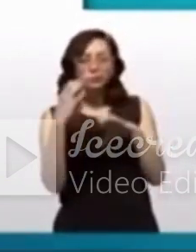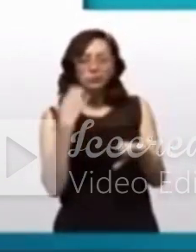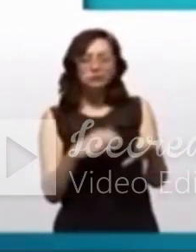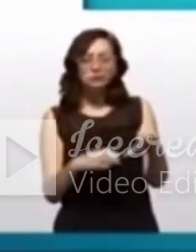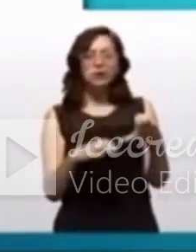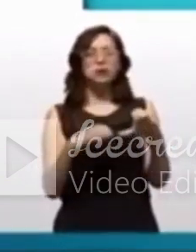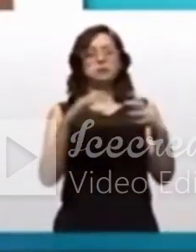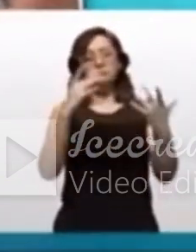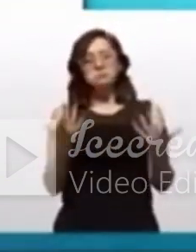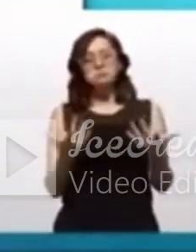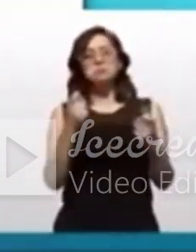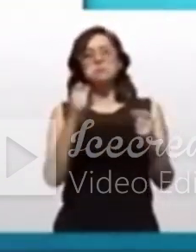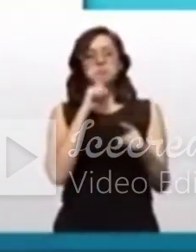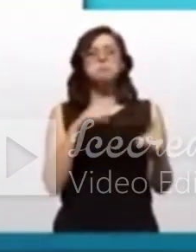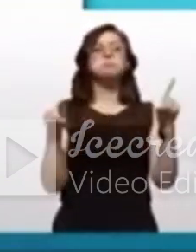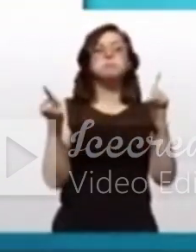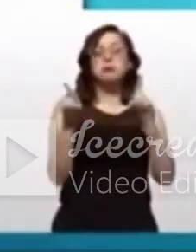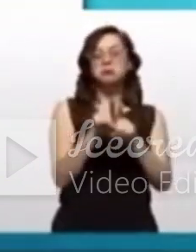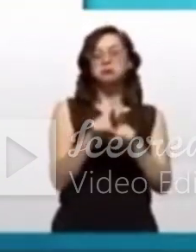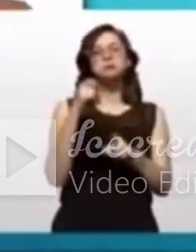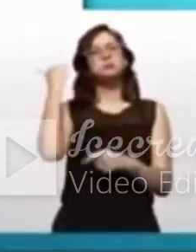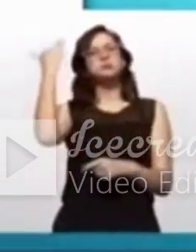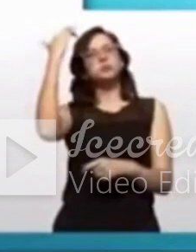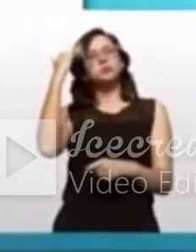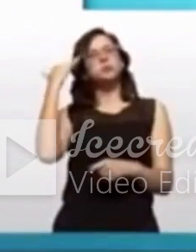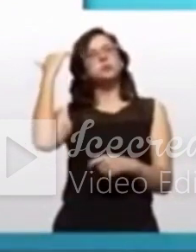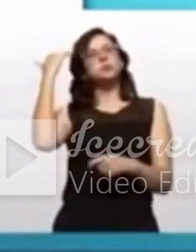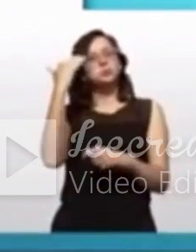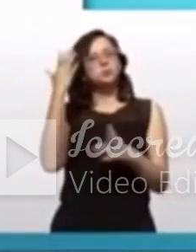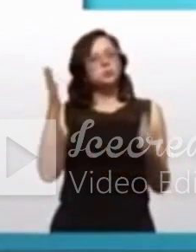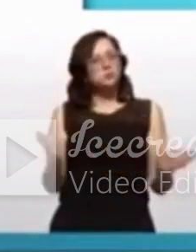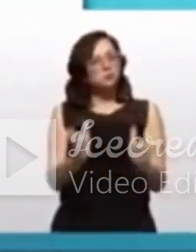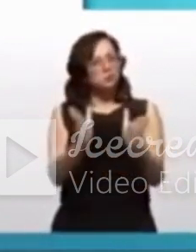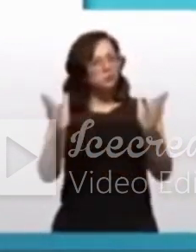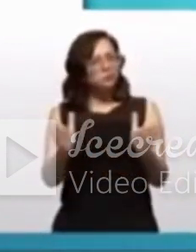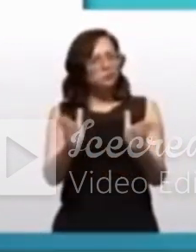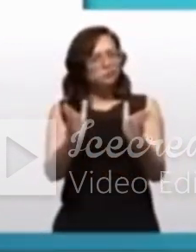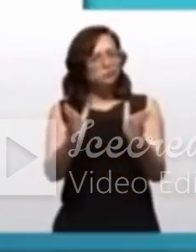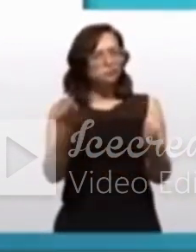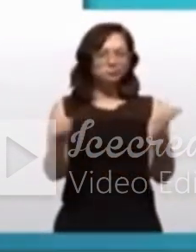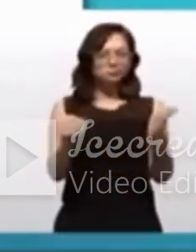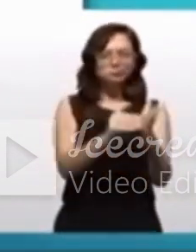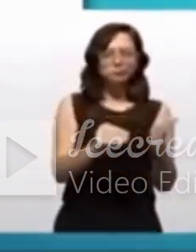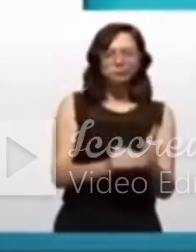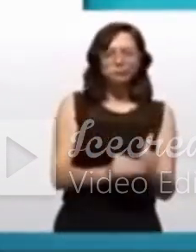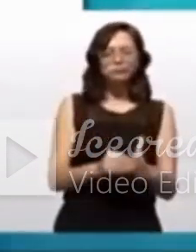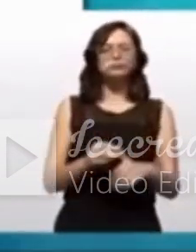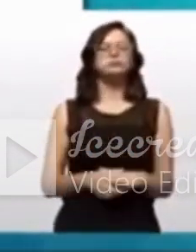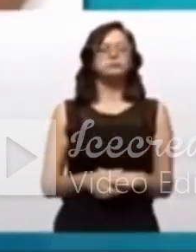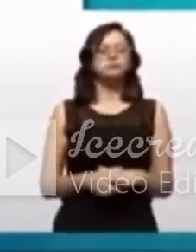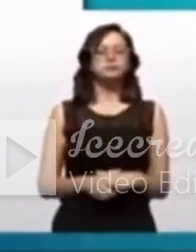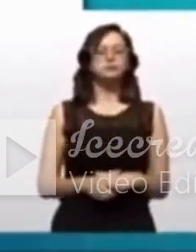principio, estructura circular, o hacer comentarios que inviten a la reflexión, estructura abierta.